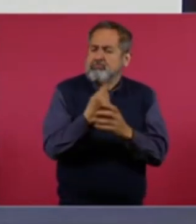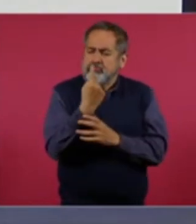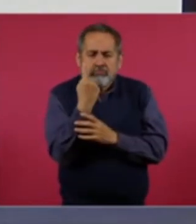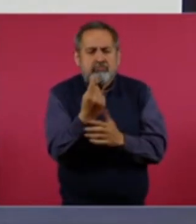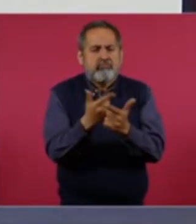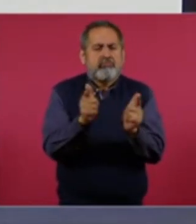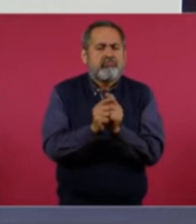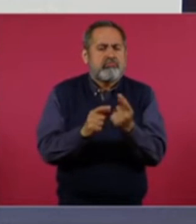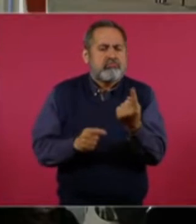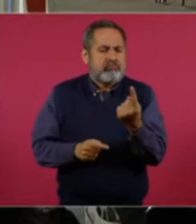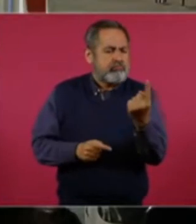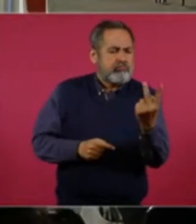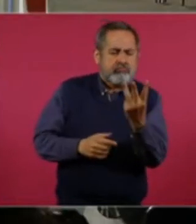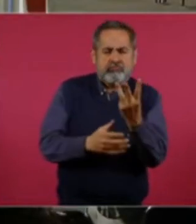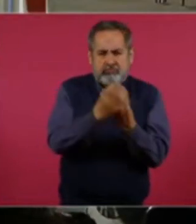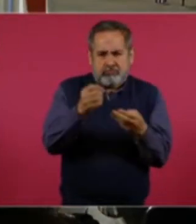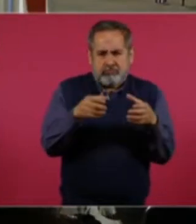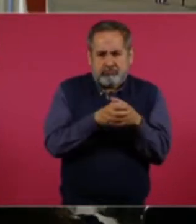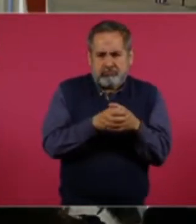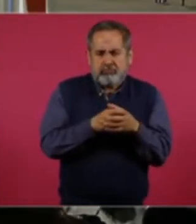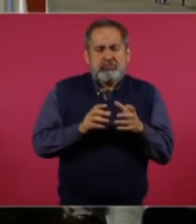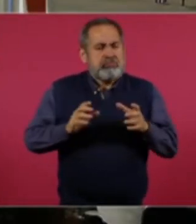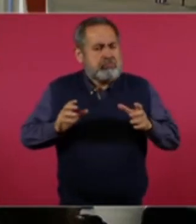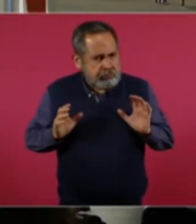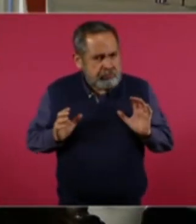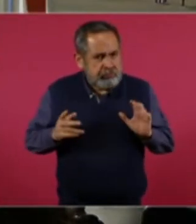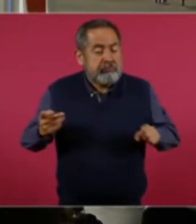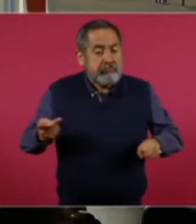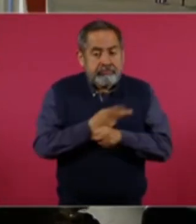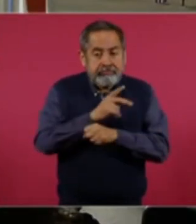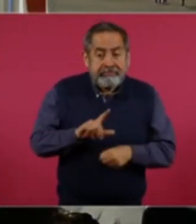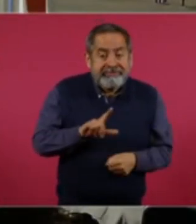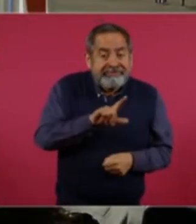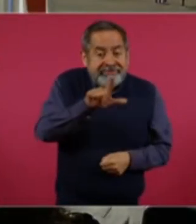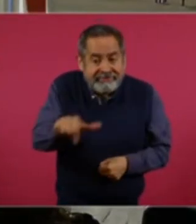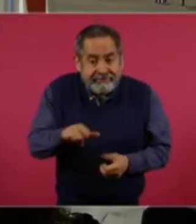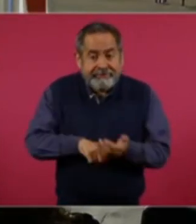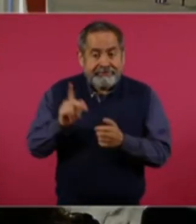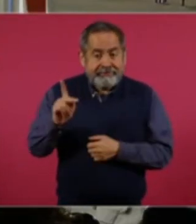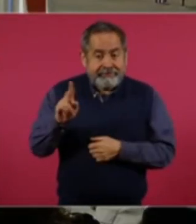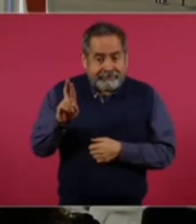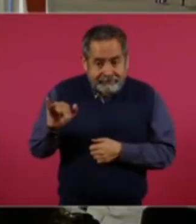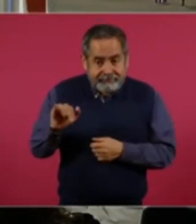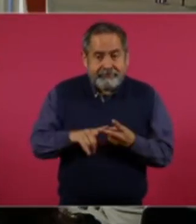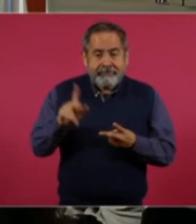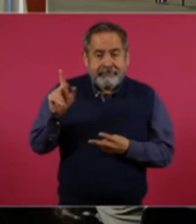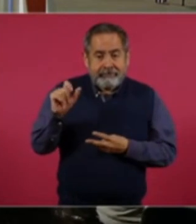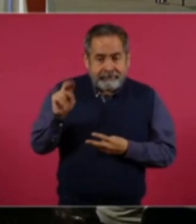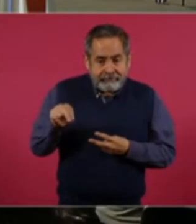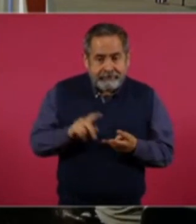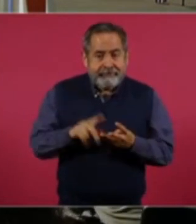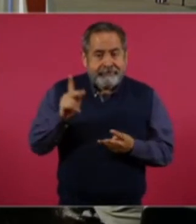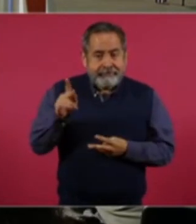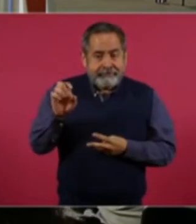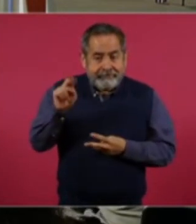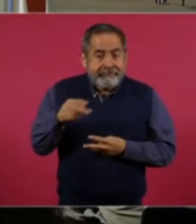político. El problema adelante es que el PRI, el PAN y el Verde Ecologista en